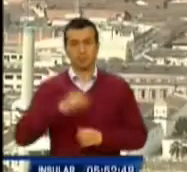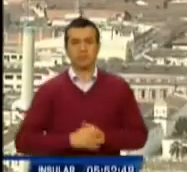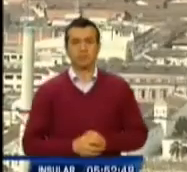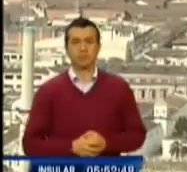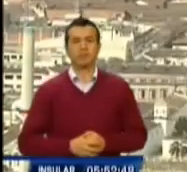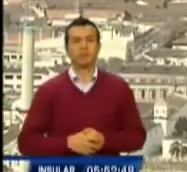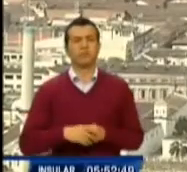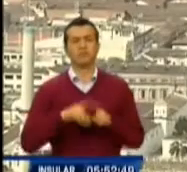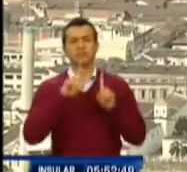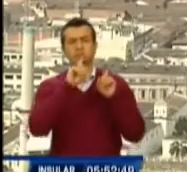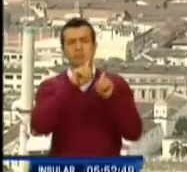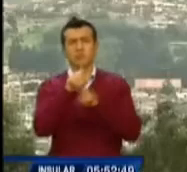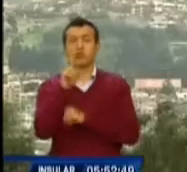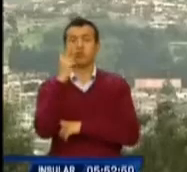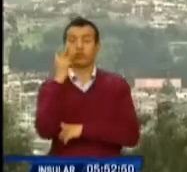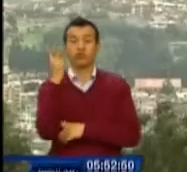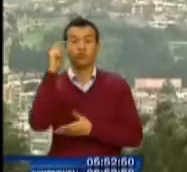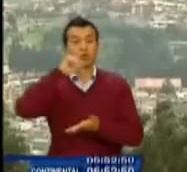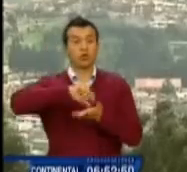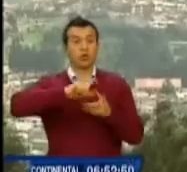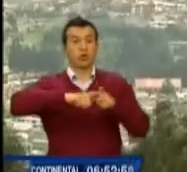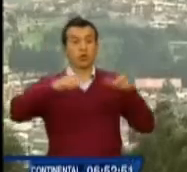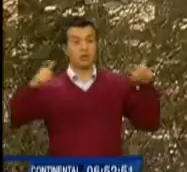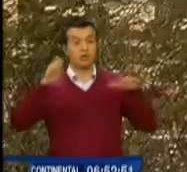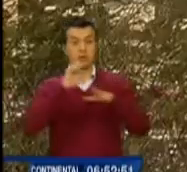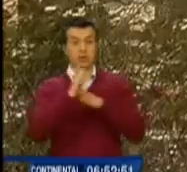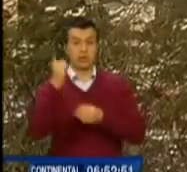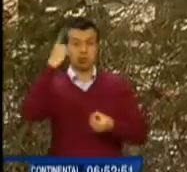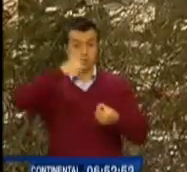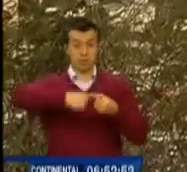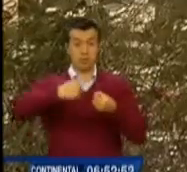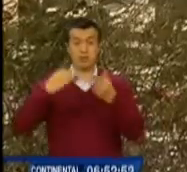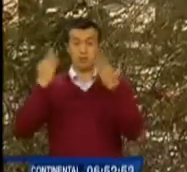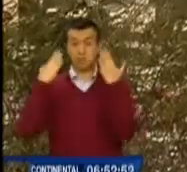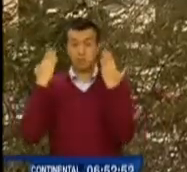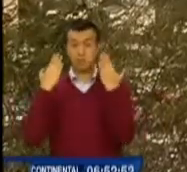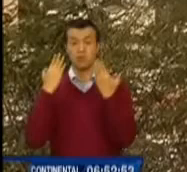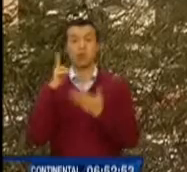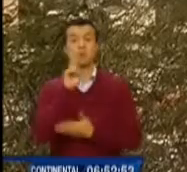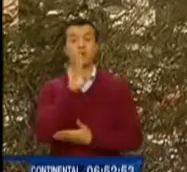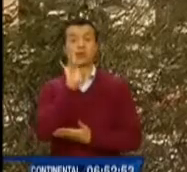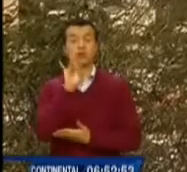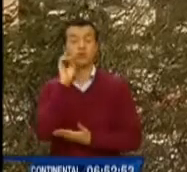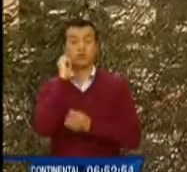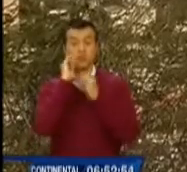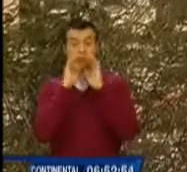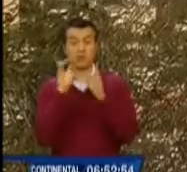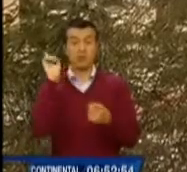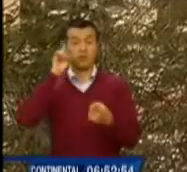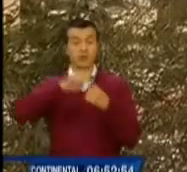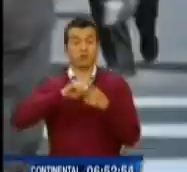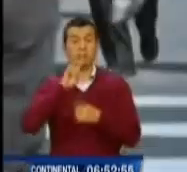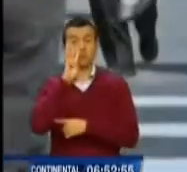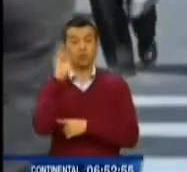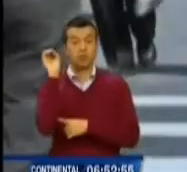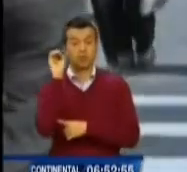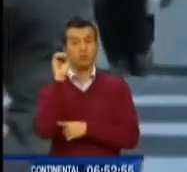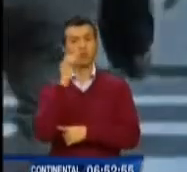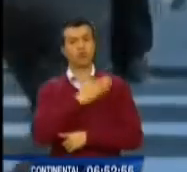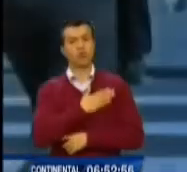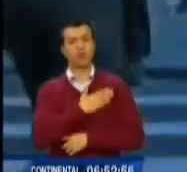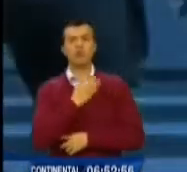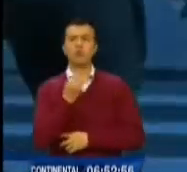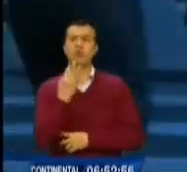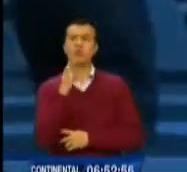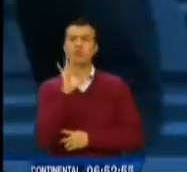la medición se la hizo en las dos ciudades más grandes del país quito y guayaquil del 28 de septiembre al 4 de octubre y cuenta con una confianza